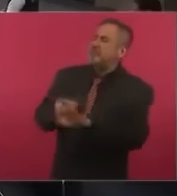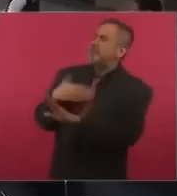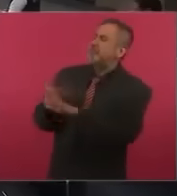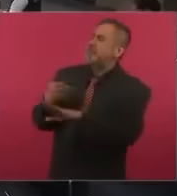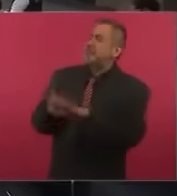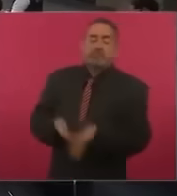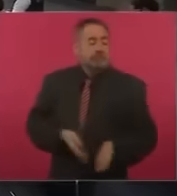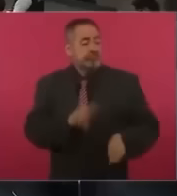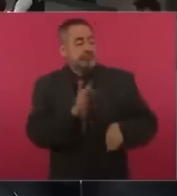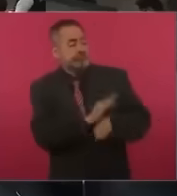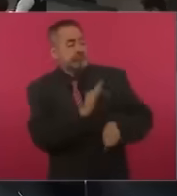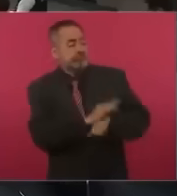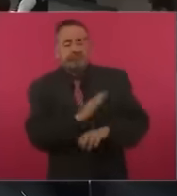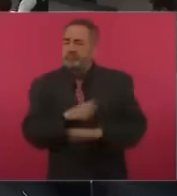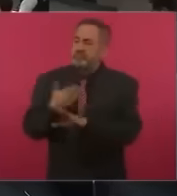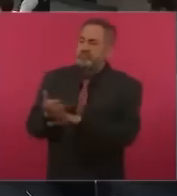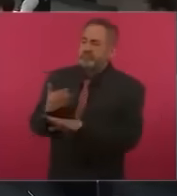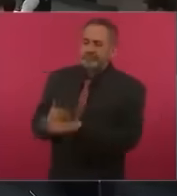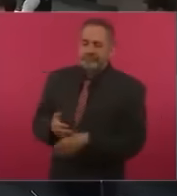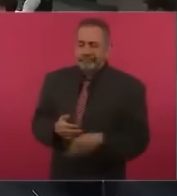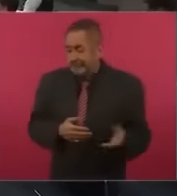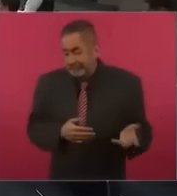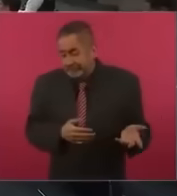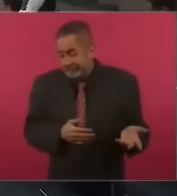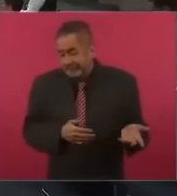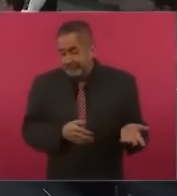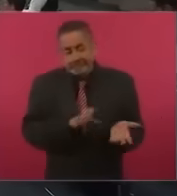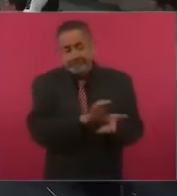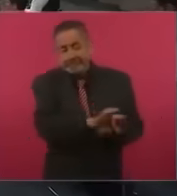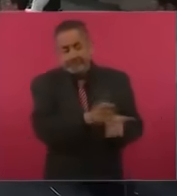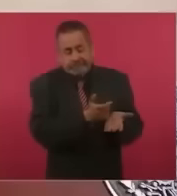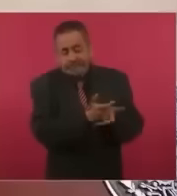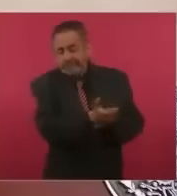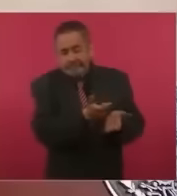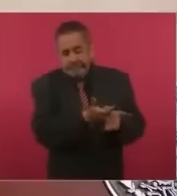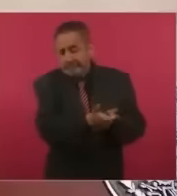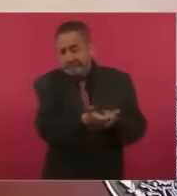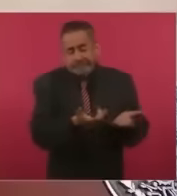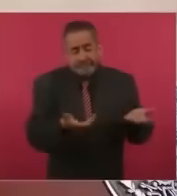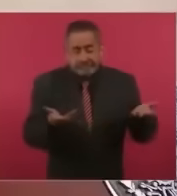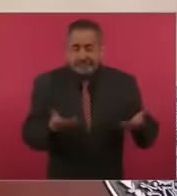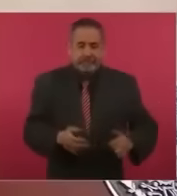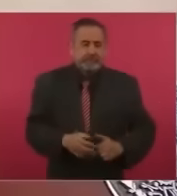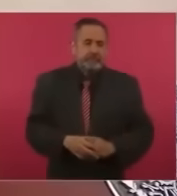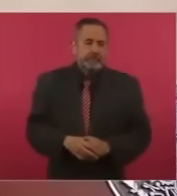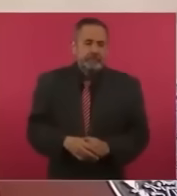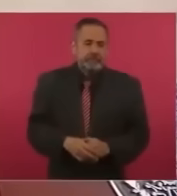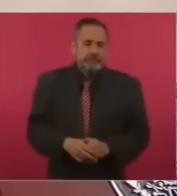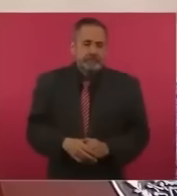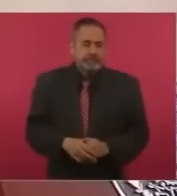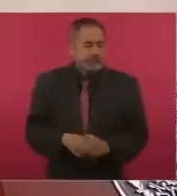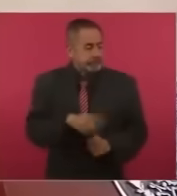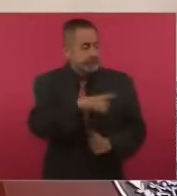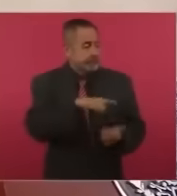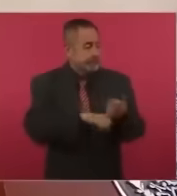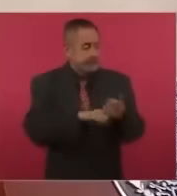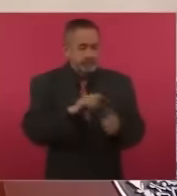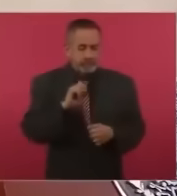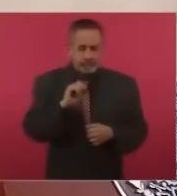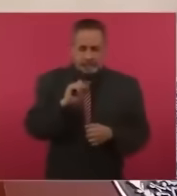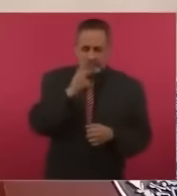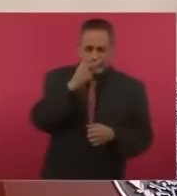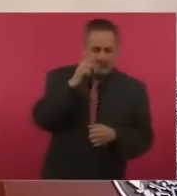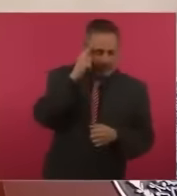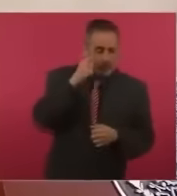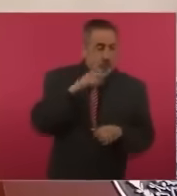la insistencia reiterada el mismo 13 de septiembre de reformar la Constitución para que los integrantes del poder judicial